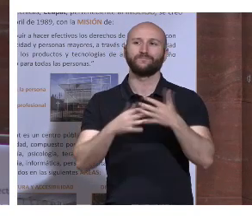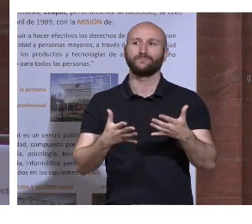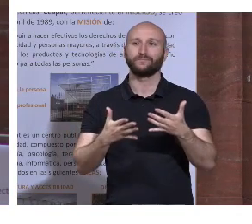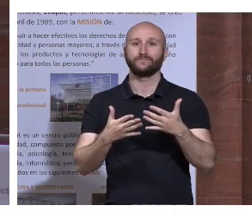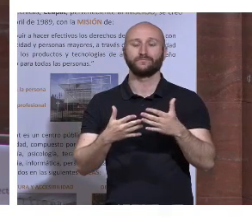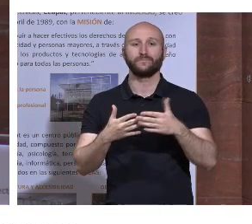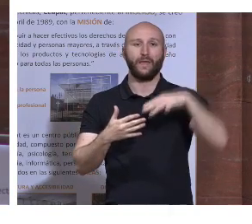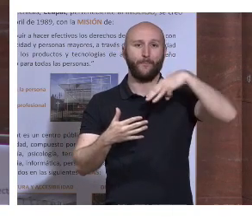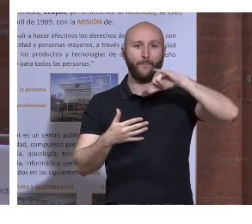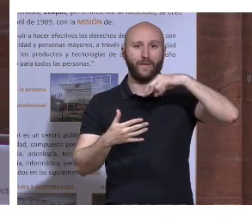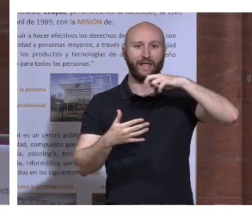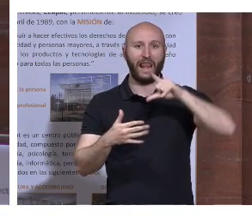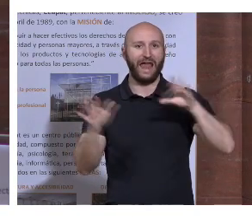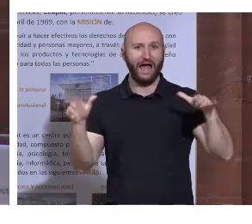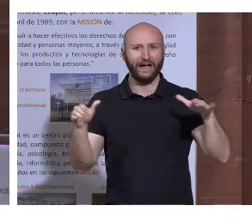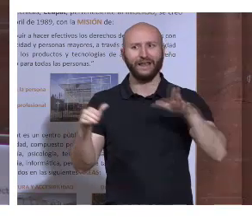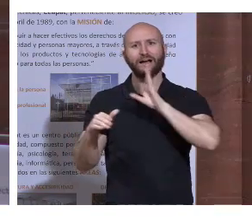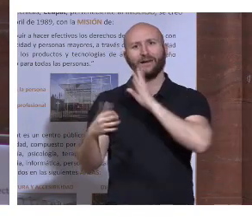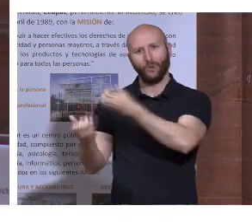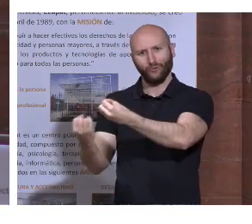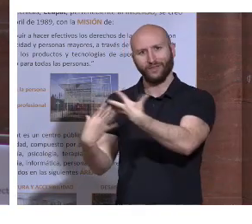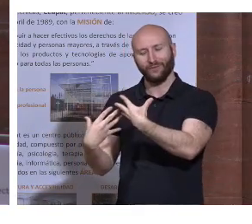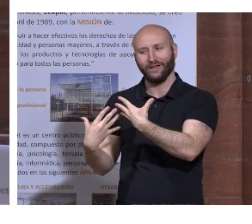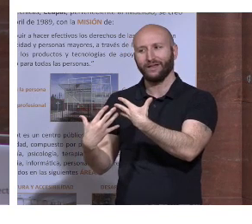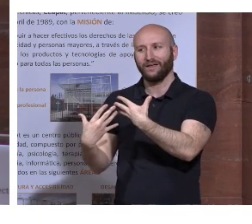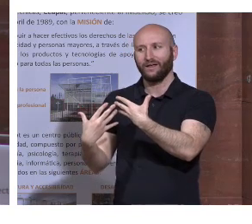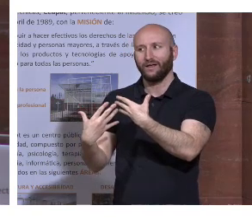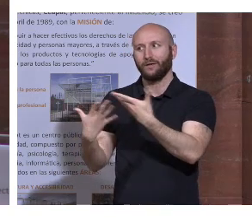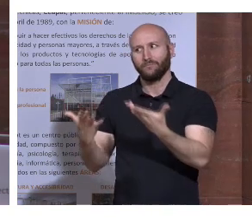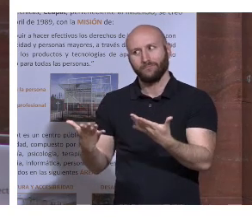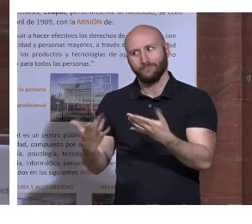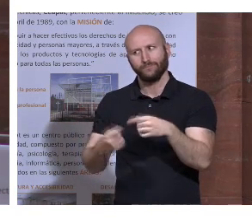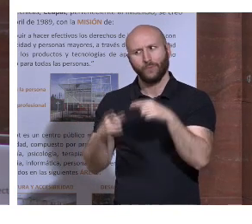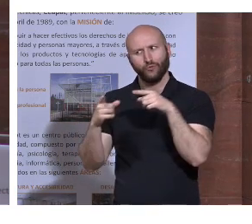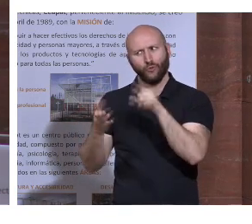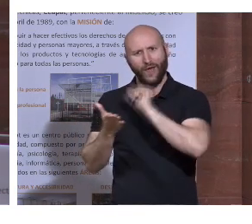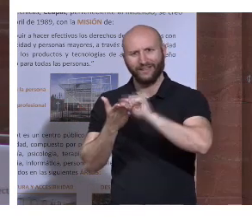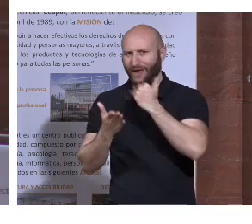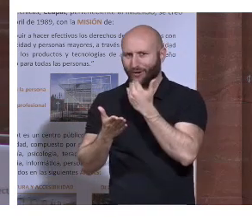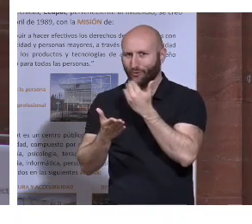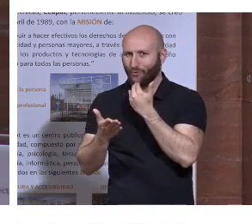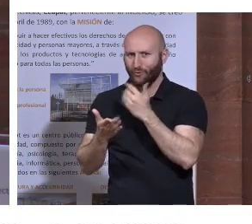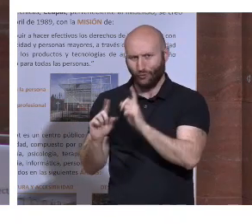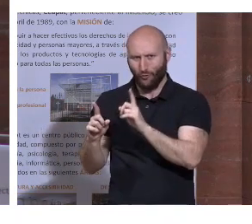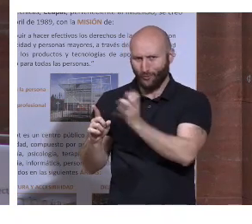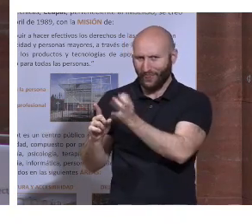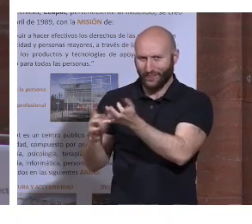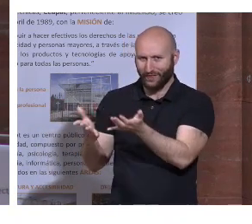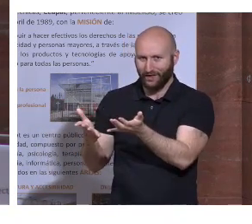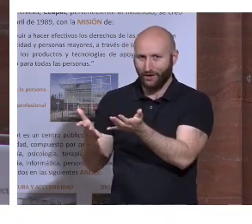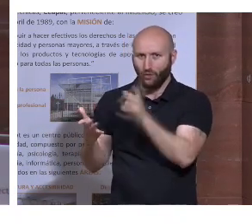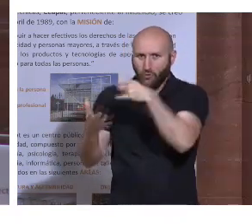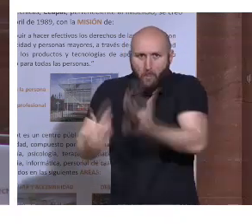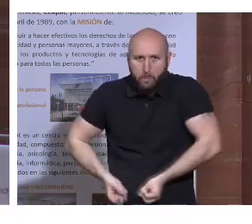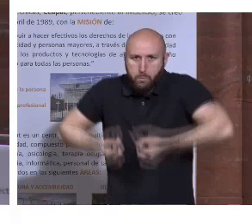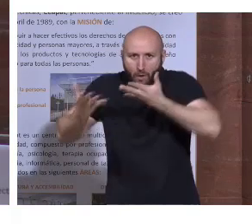Miguel Ángel me decía, no se te ocurra escribir algo, ¿no? Tú di lo que te